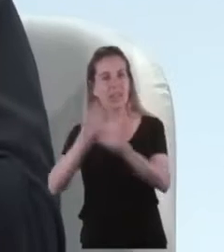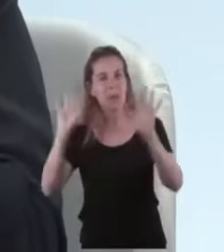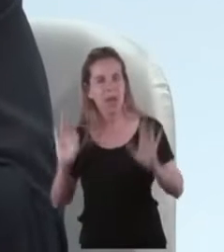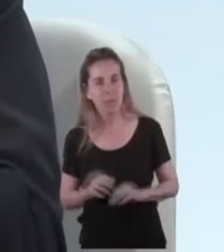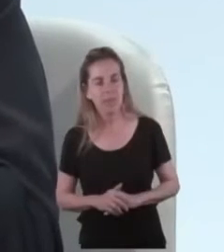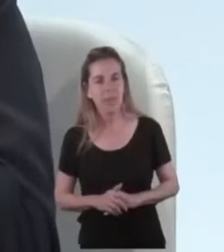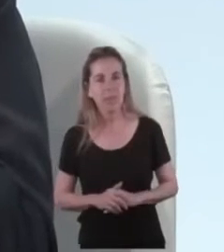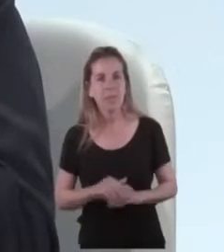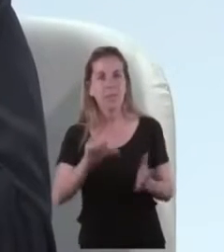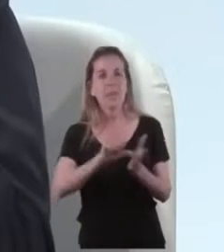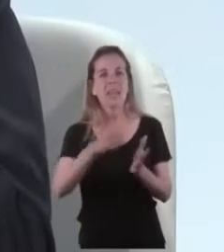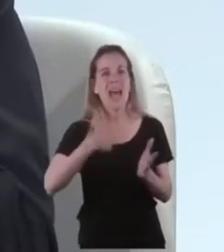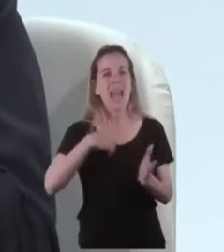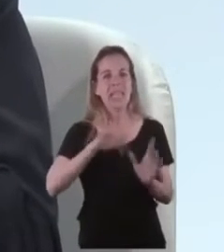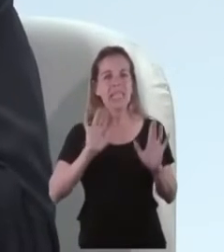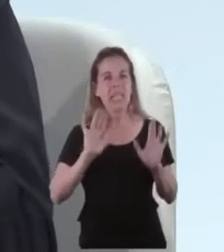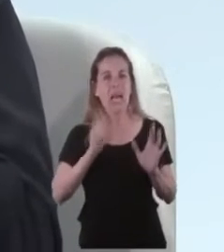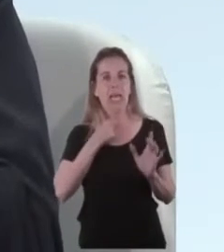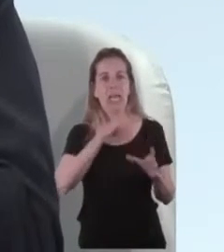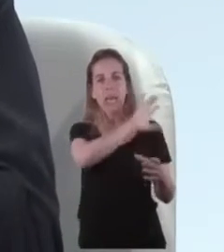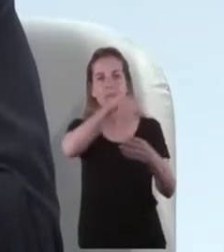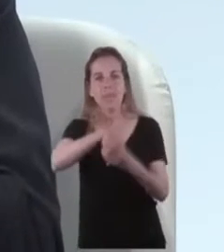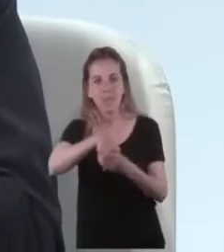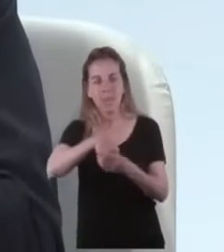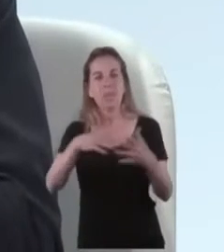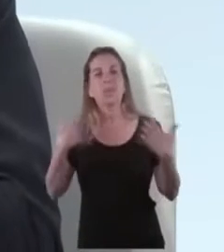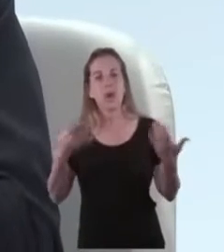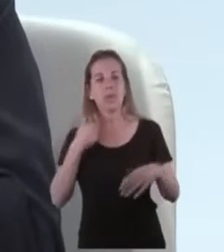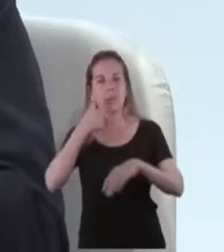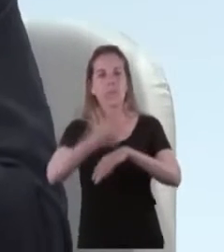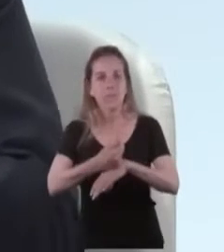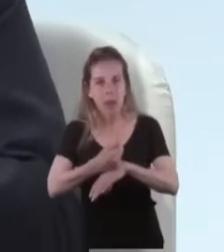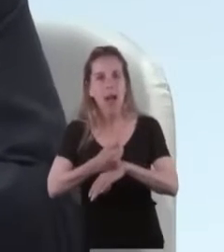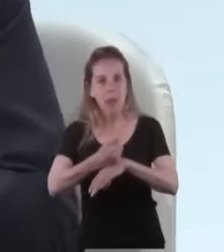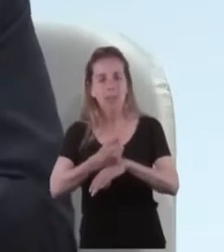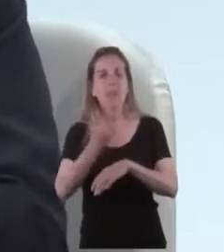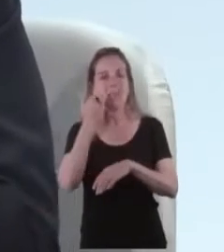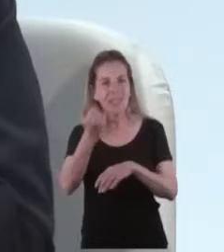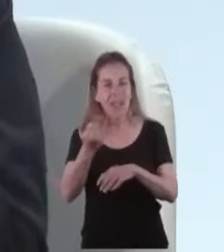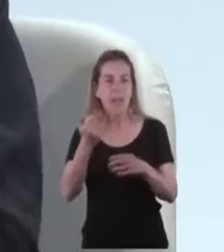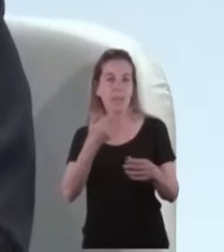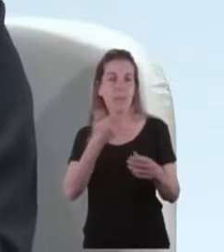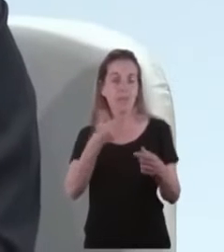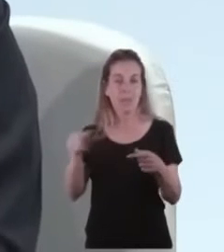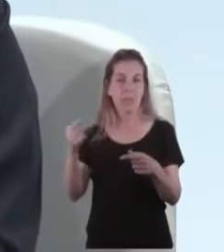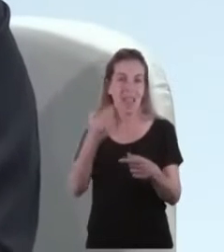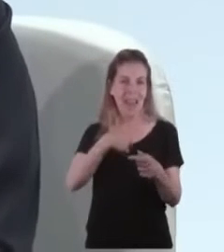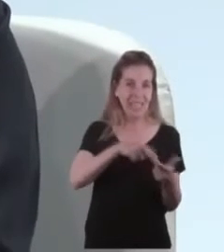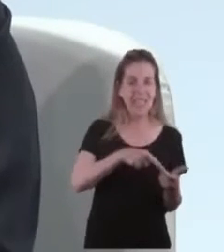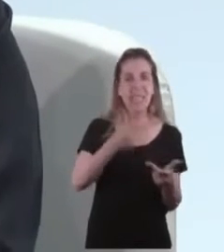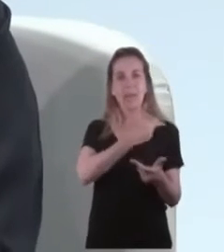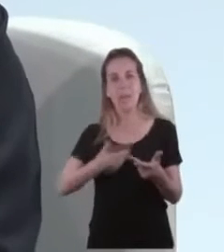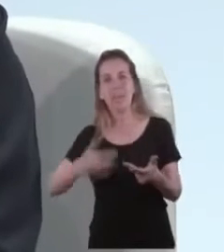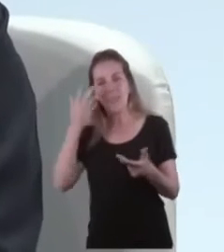Argentina no quiere estar ausente y por eso está en este escenario. Venimos trabajando con el presidente de Francia desde hace